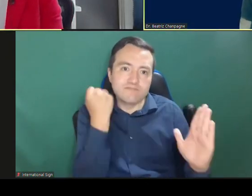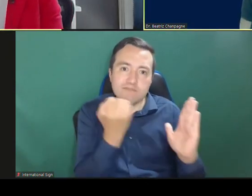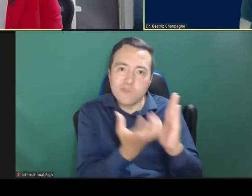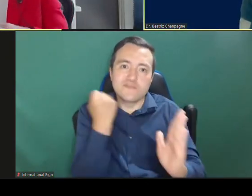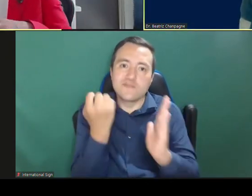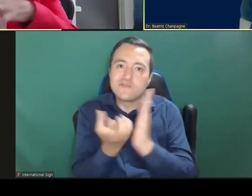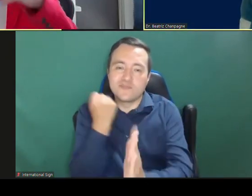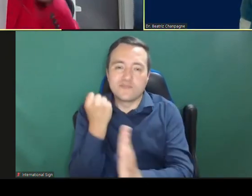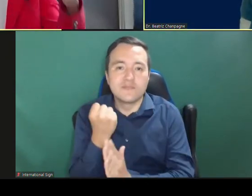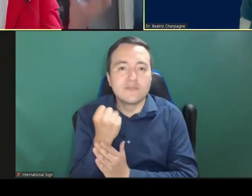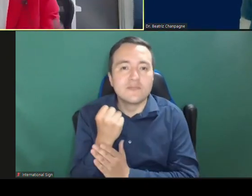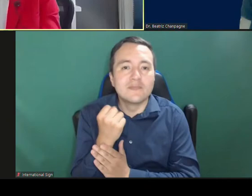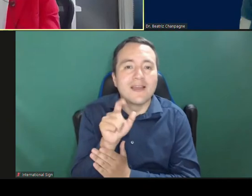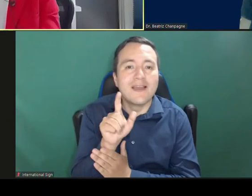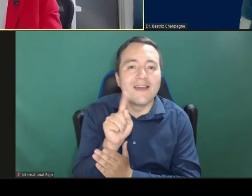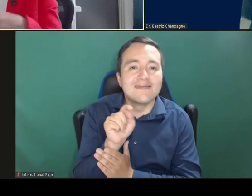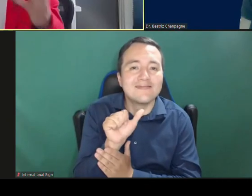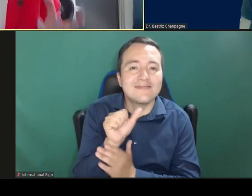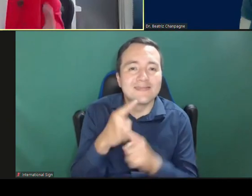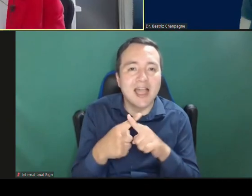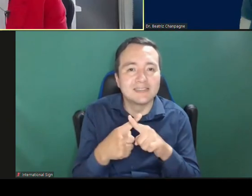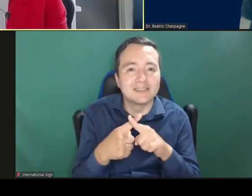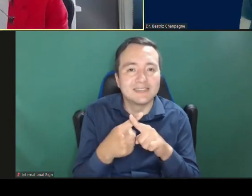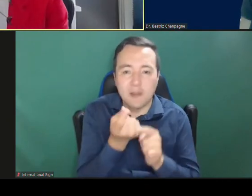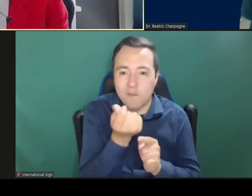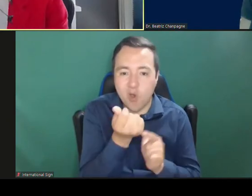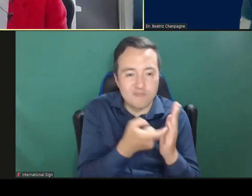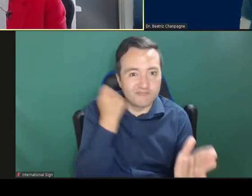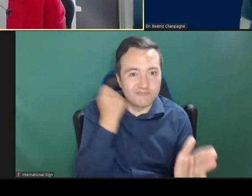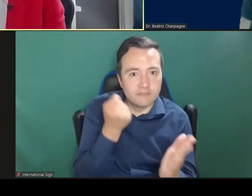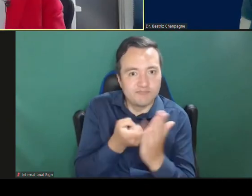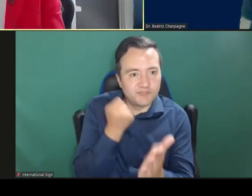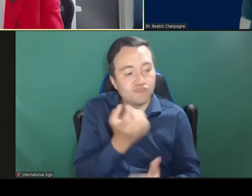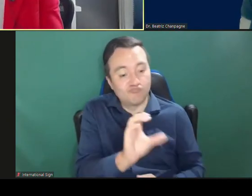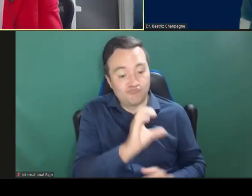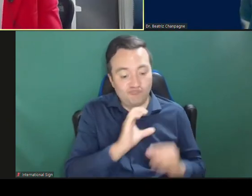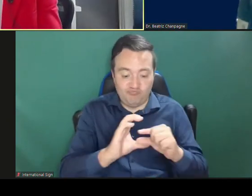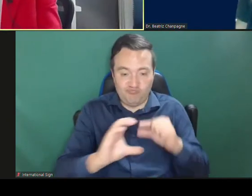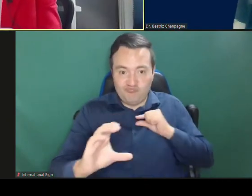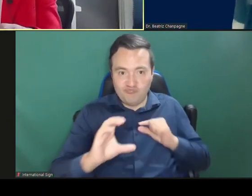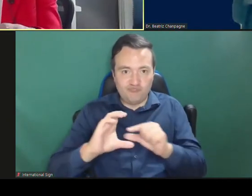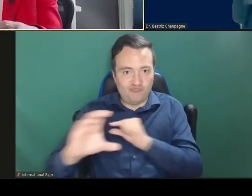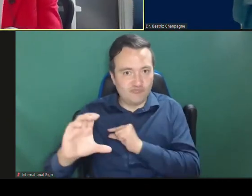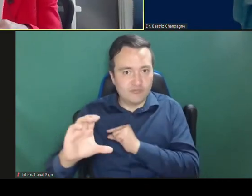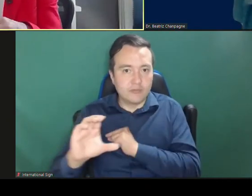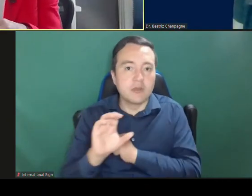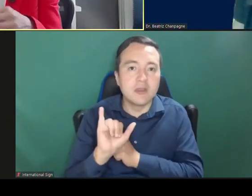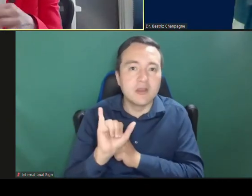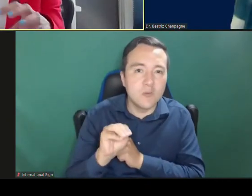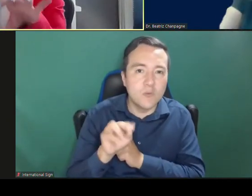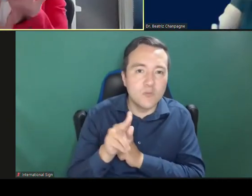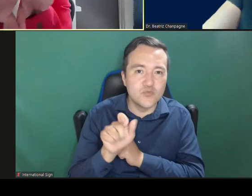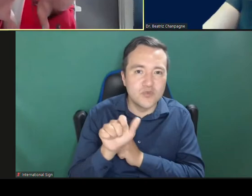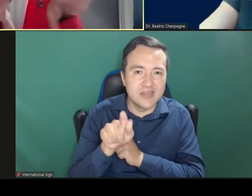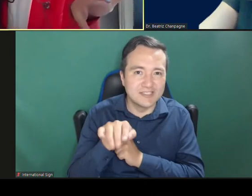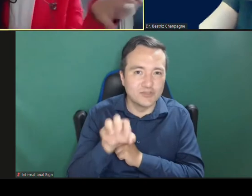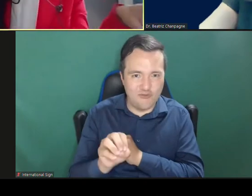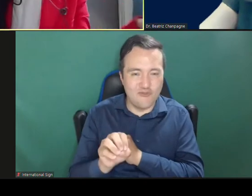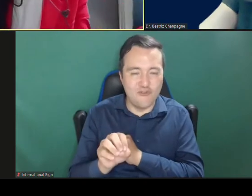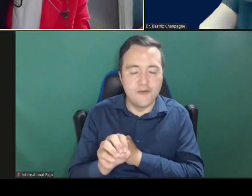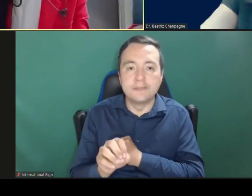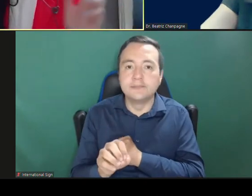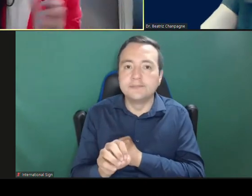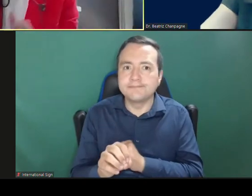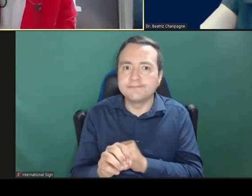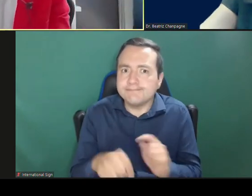que tienen que ver con un conjunto de intervenciones con el problema de salud pública como alcohol tenemos vacíos que tienen que ver con intervenciones que abarcan a los